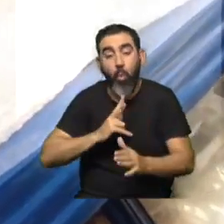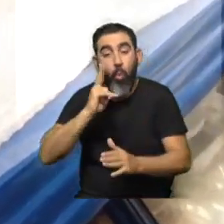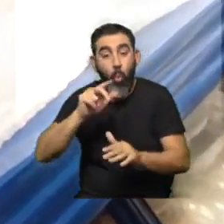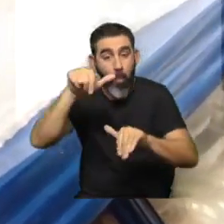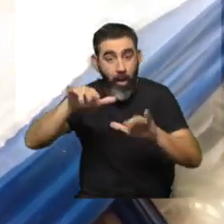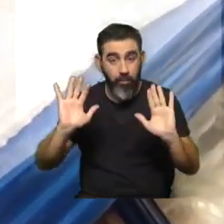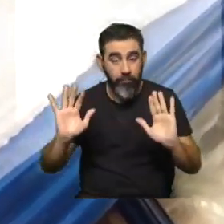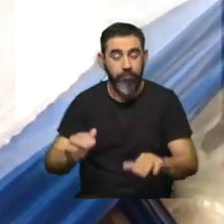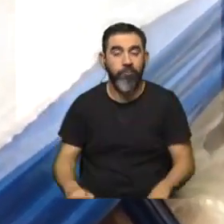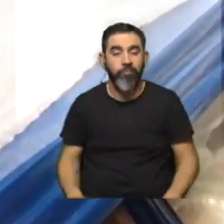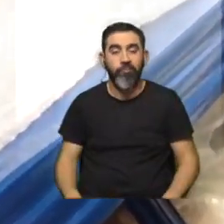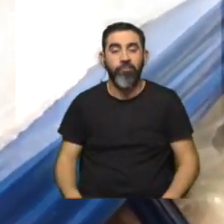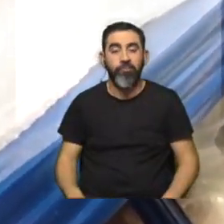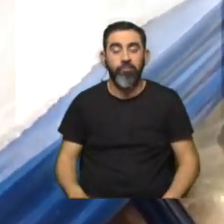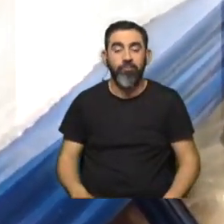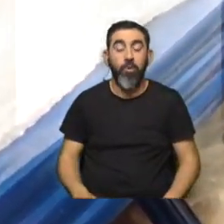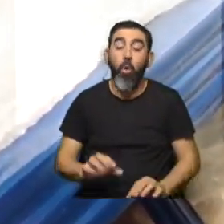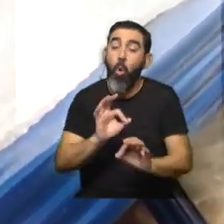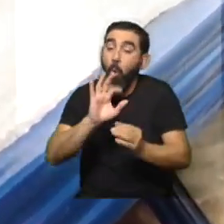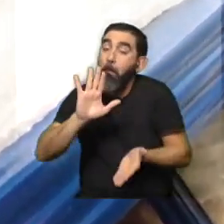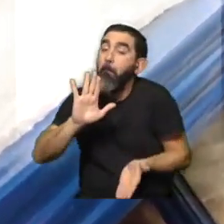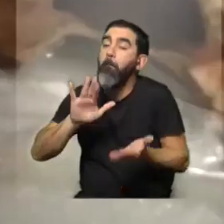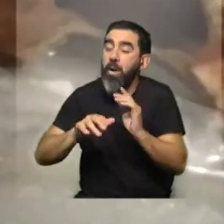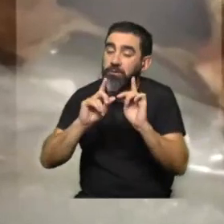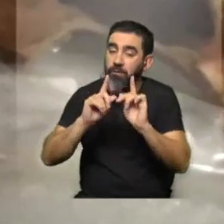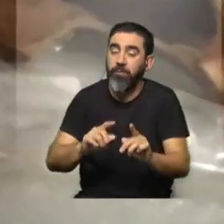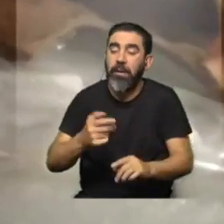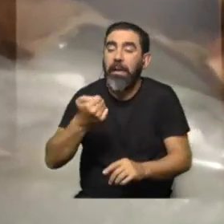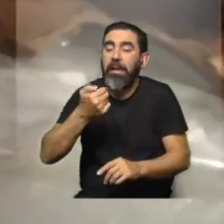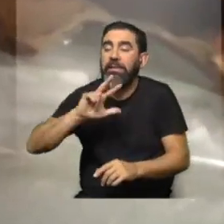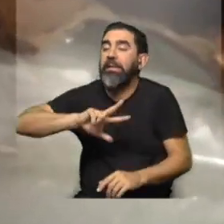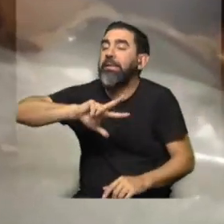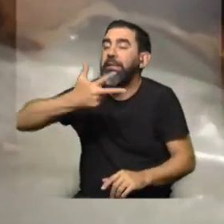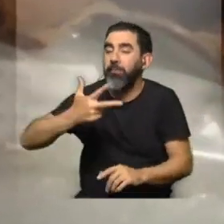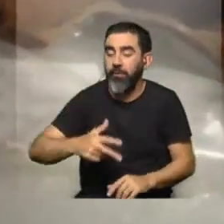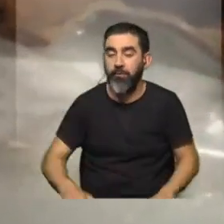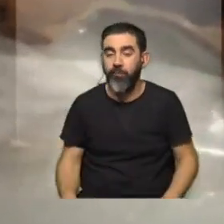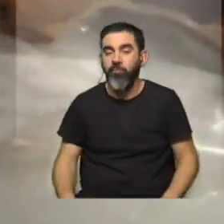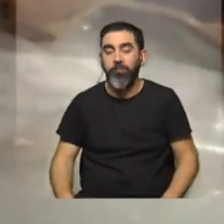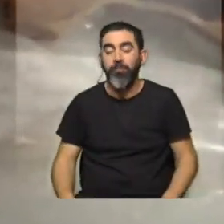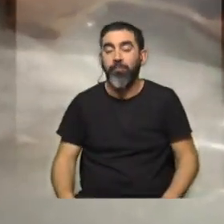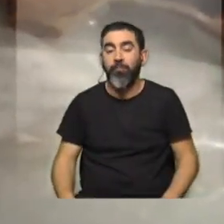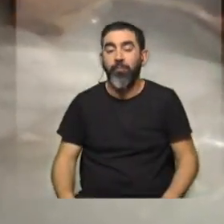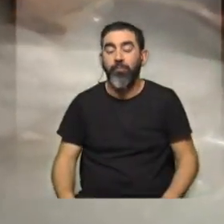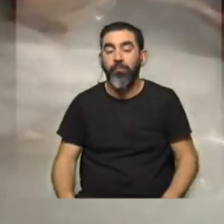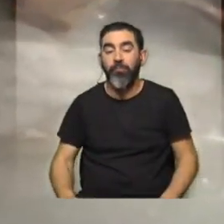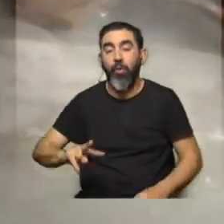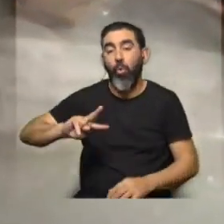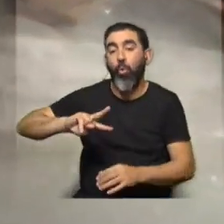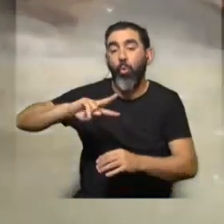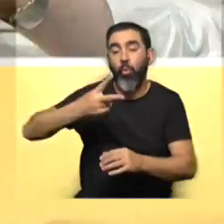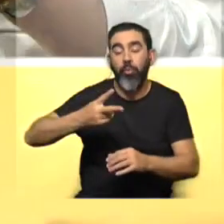en el programa anterior, ¿no? Sí, hasta un poco más, ¿no? Claro, sí, un poquito más. Sí, casi cierto, el triple en algún caso. Sí. El doble de lo